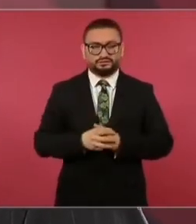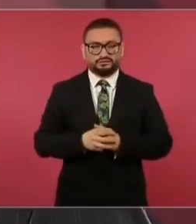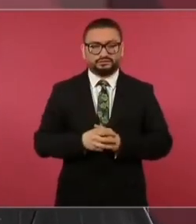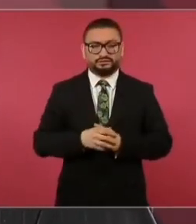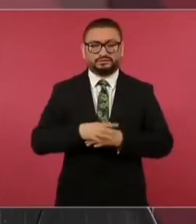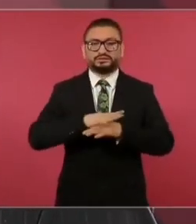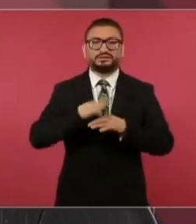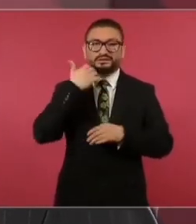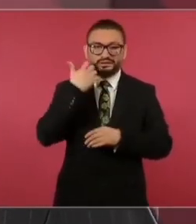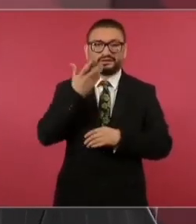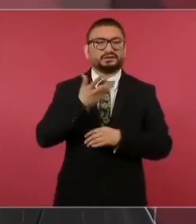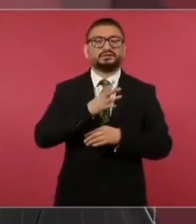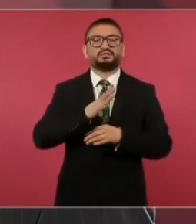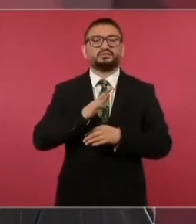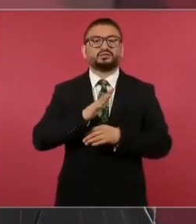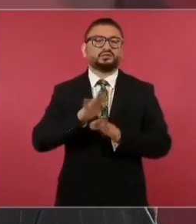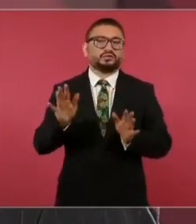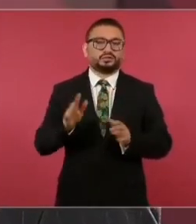Ya lo que queremos es que